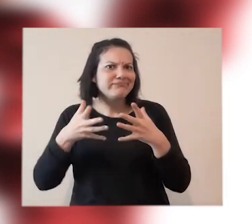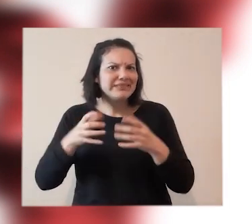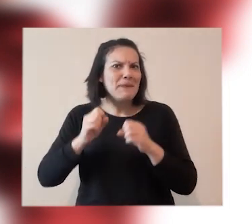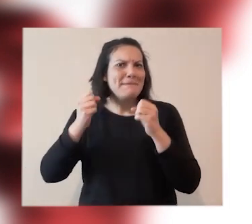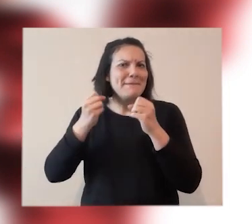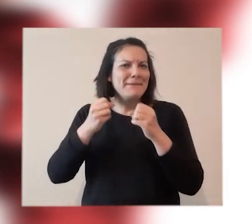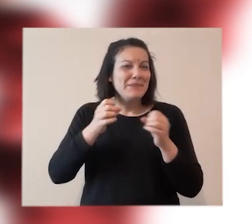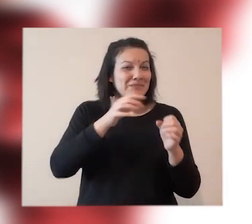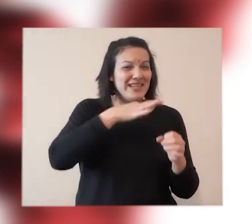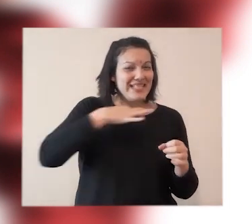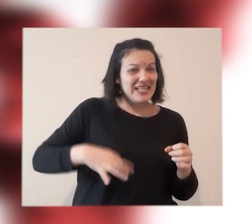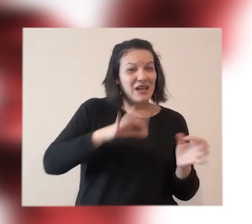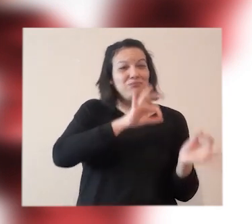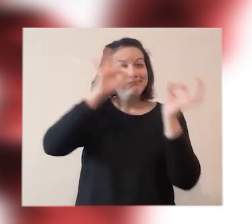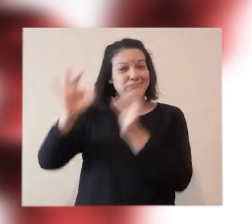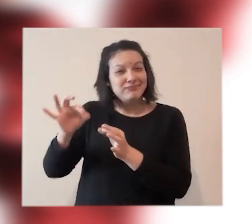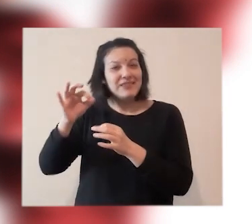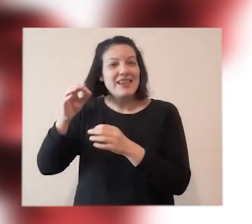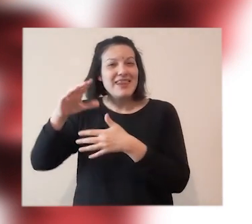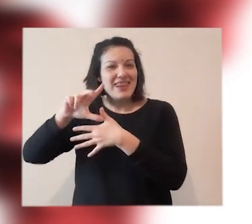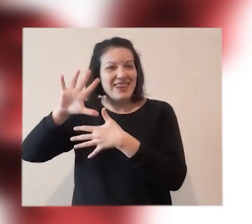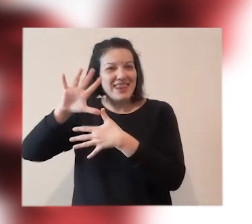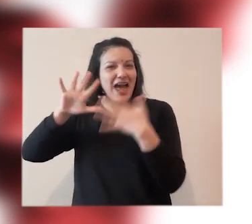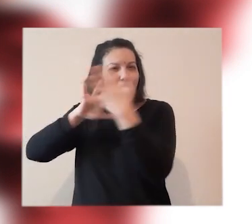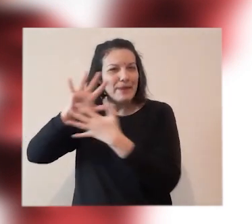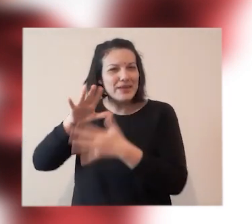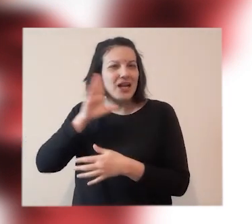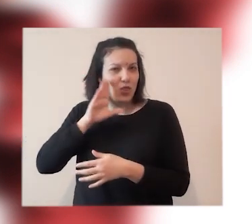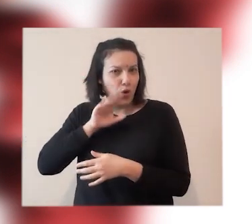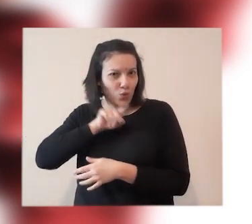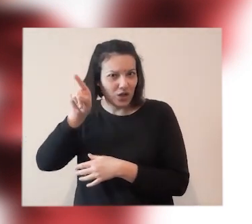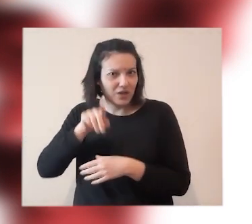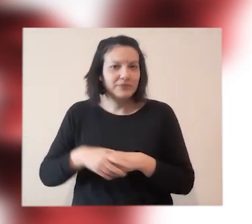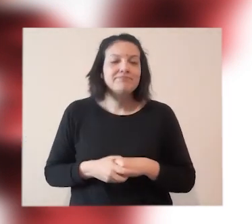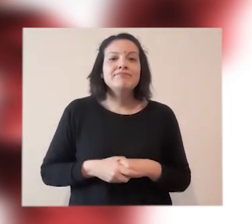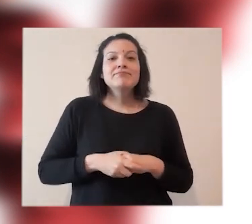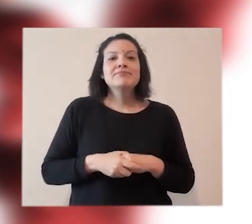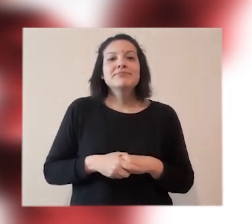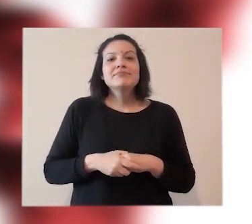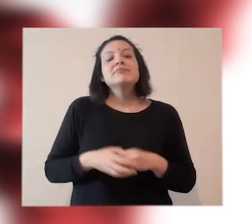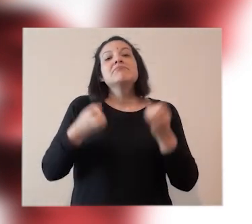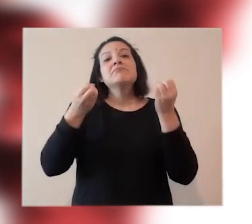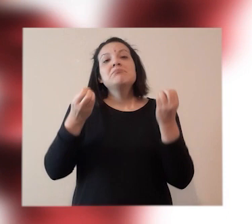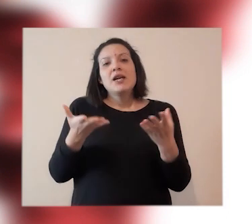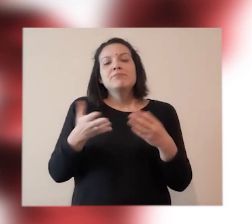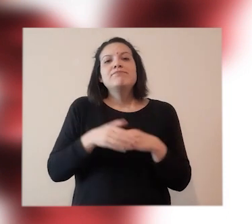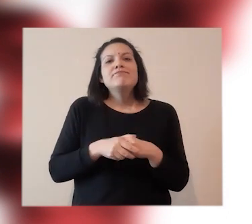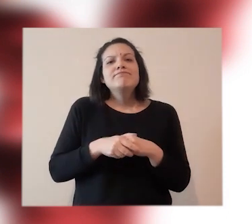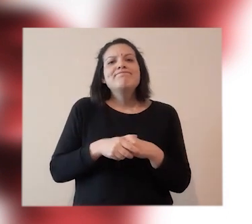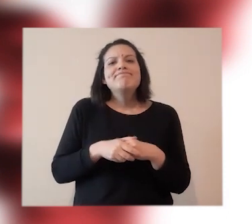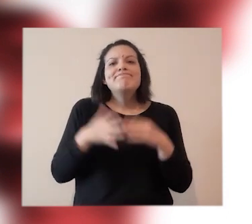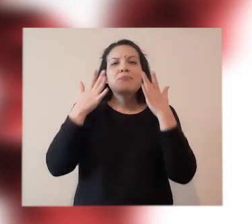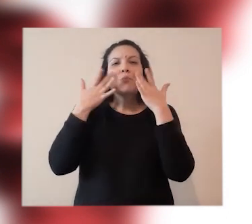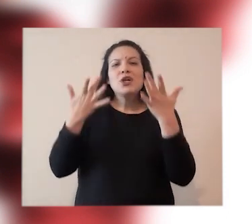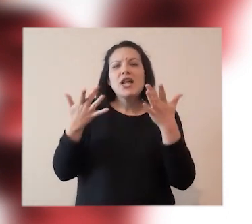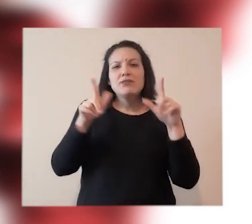América, en Estados Unidos. Bien, la idea de mostrar un poco esto no